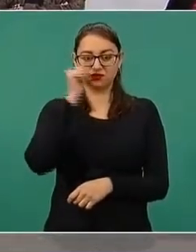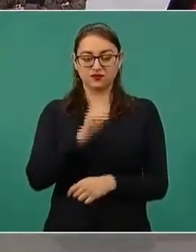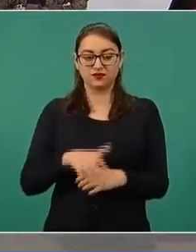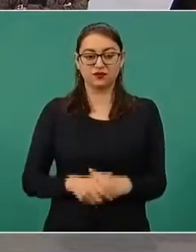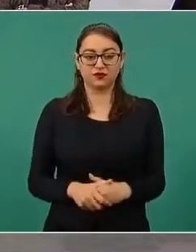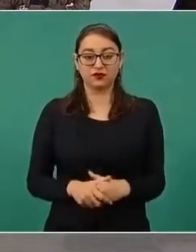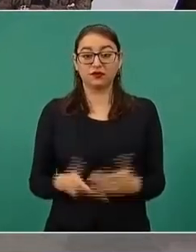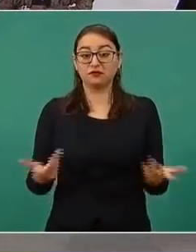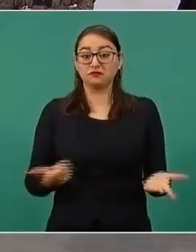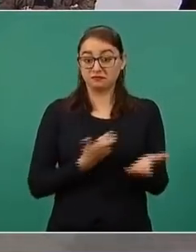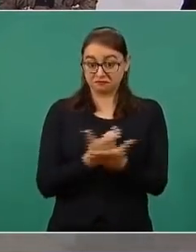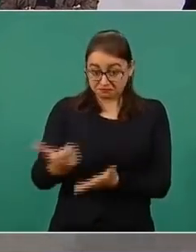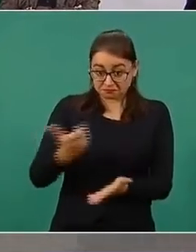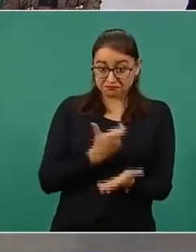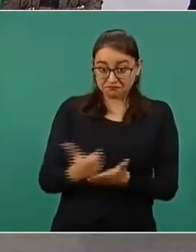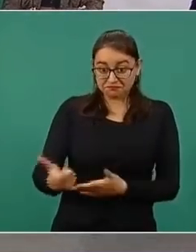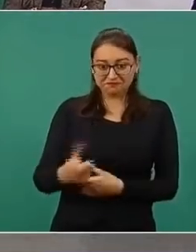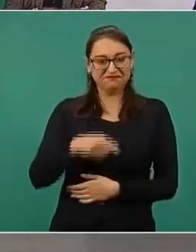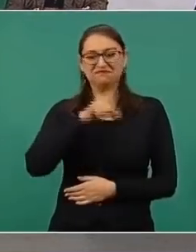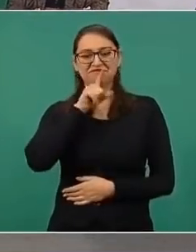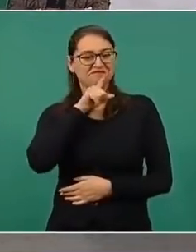¿Había salario mínimo? No.